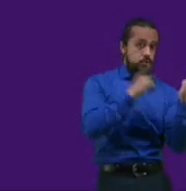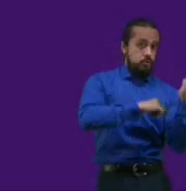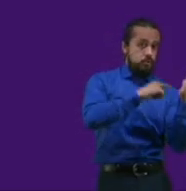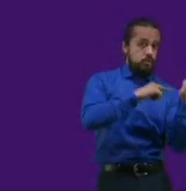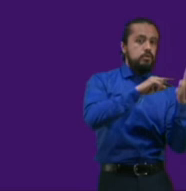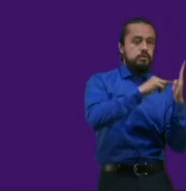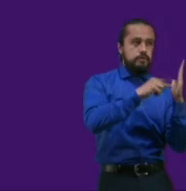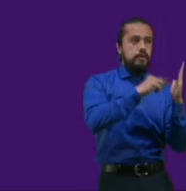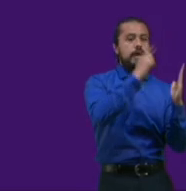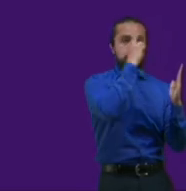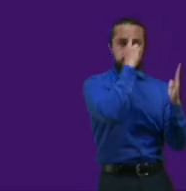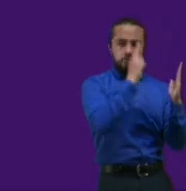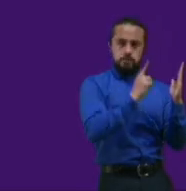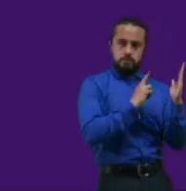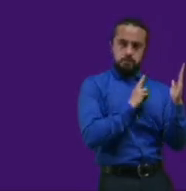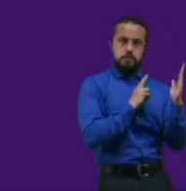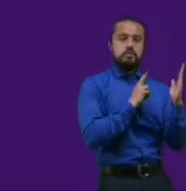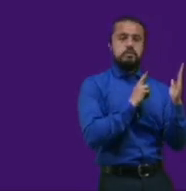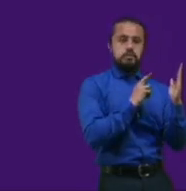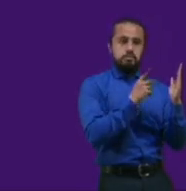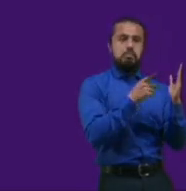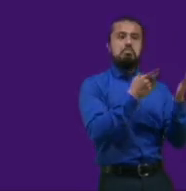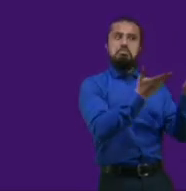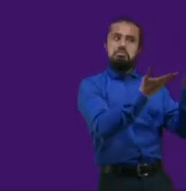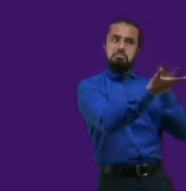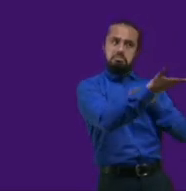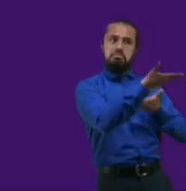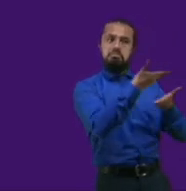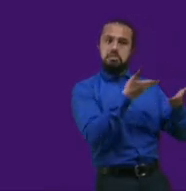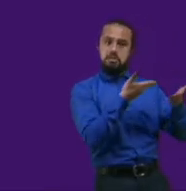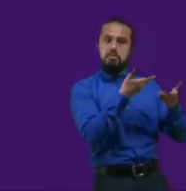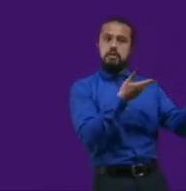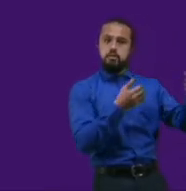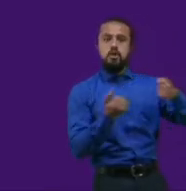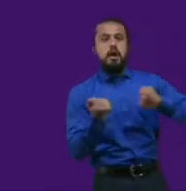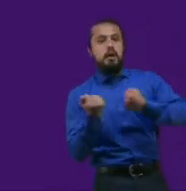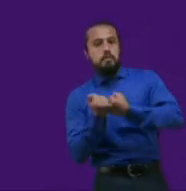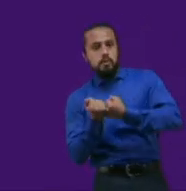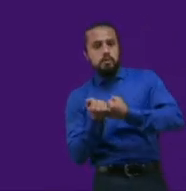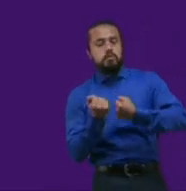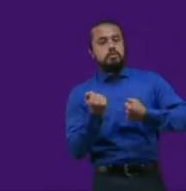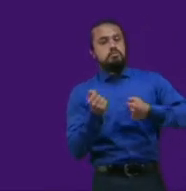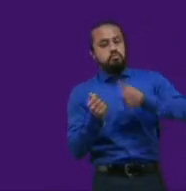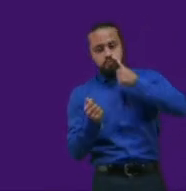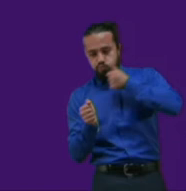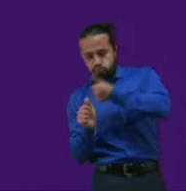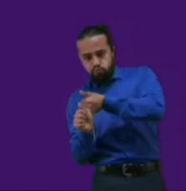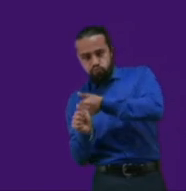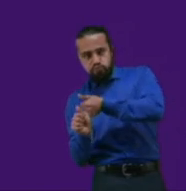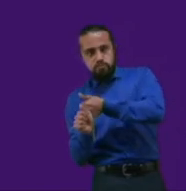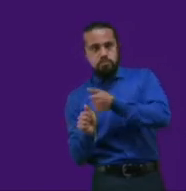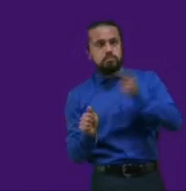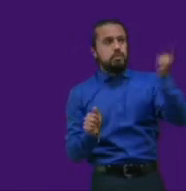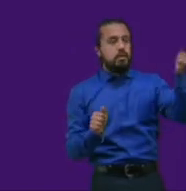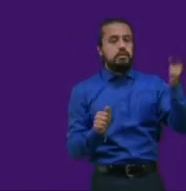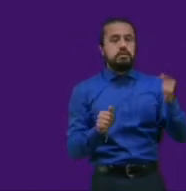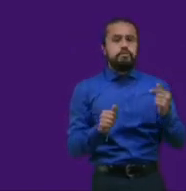respetan y que van a ser founder friendly, que van a estar acompañándote como emprendedor. Si ya te meten con un